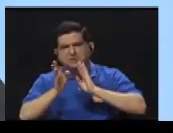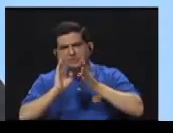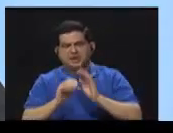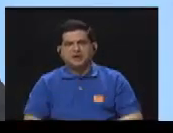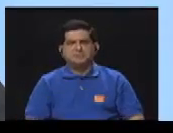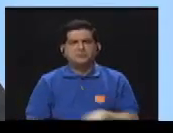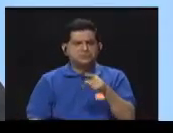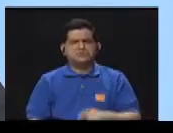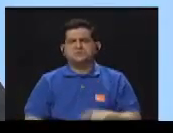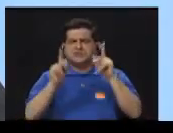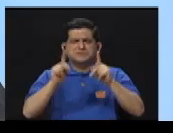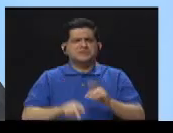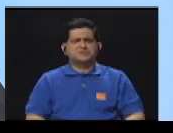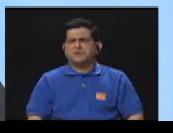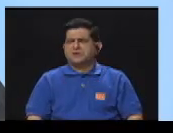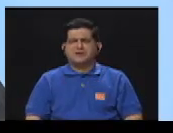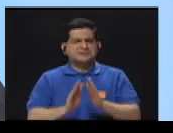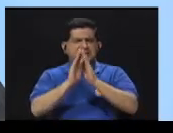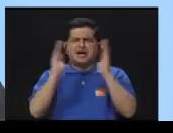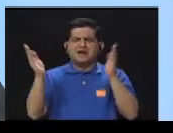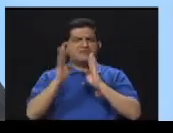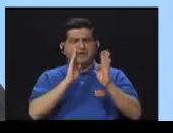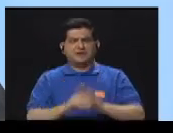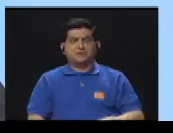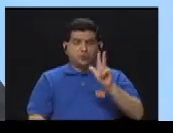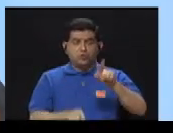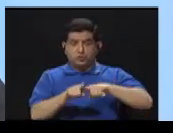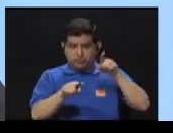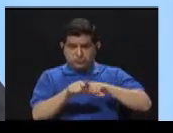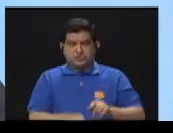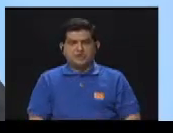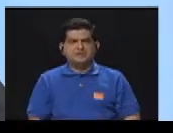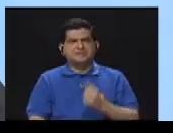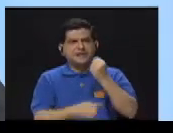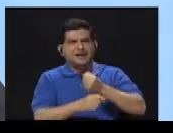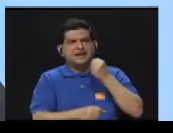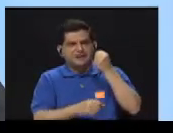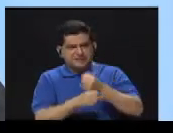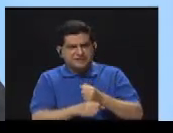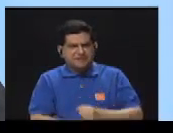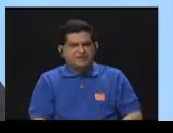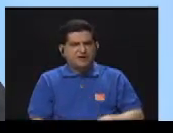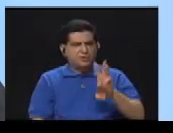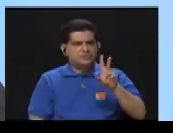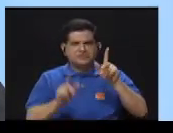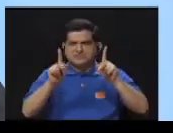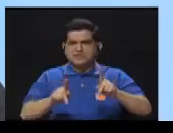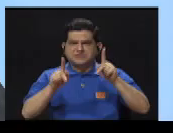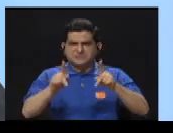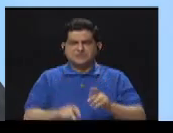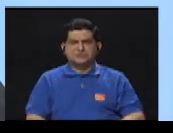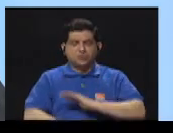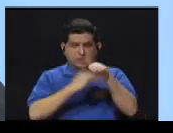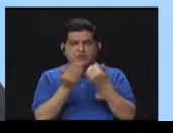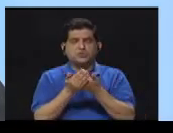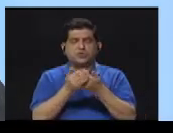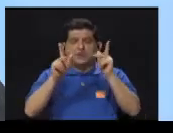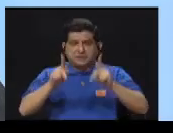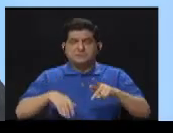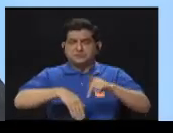después fueron muy abiertos ellos, los 3 hermanos. Bueno, en la obra eran como 6 personas,